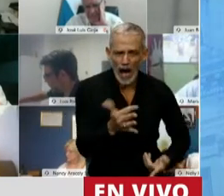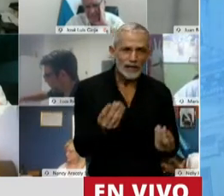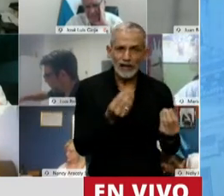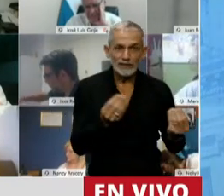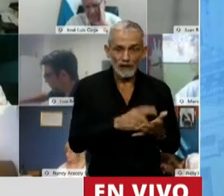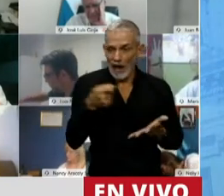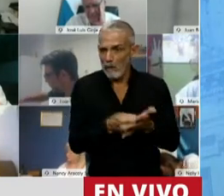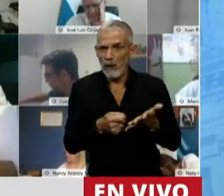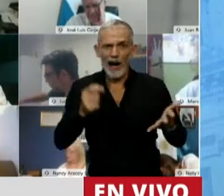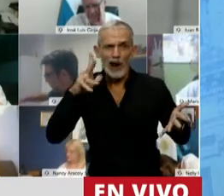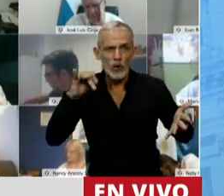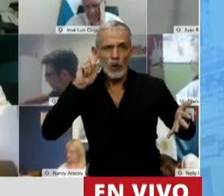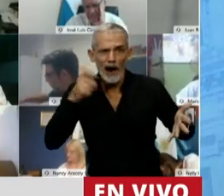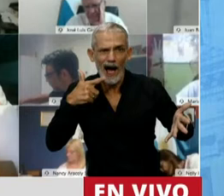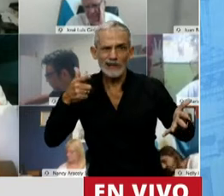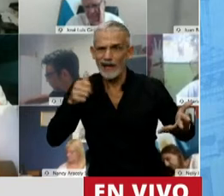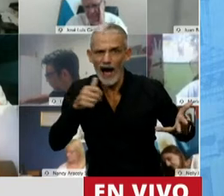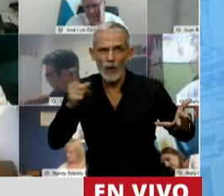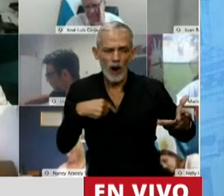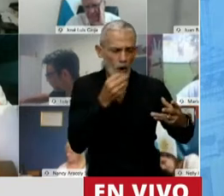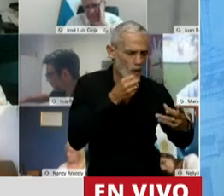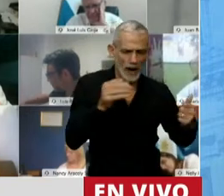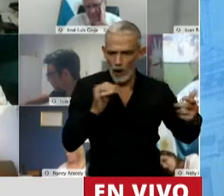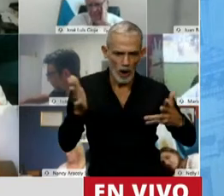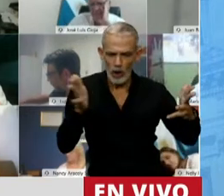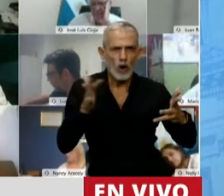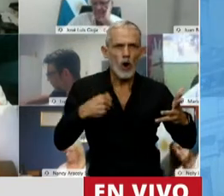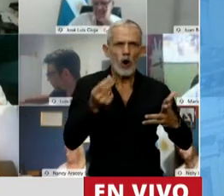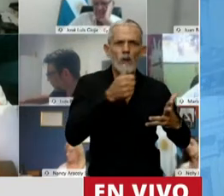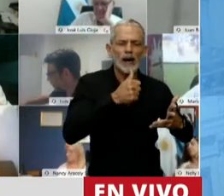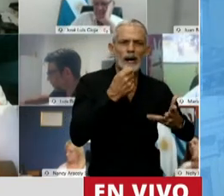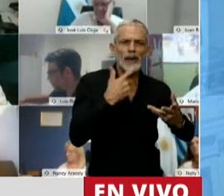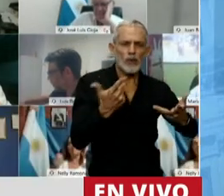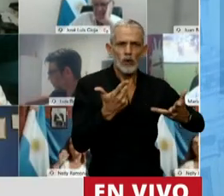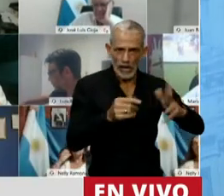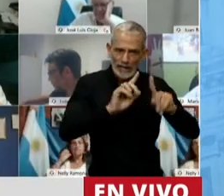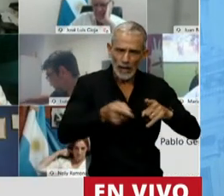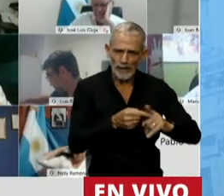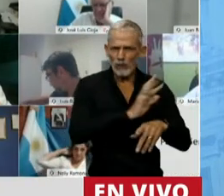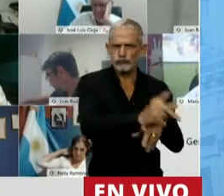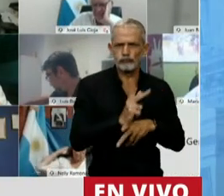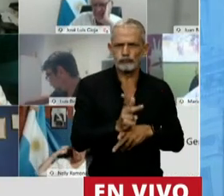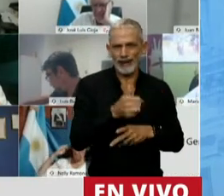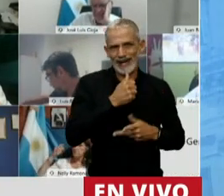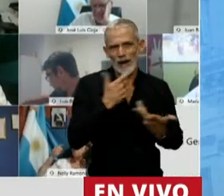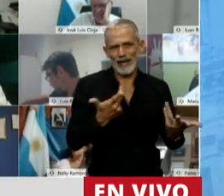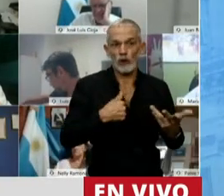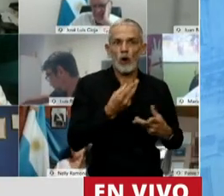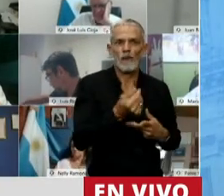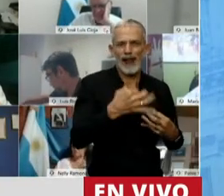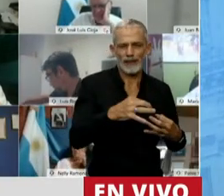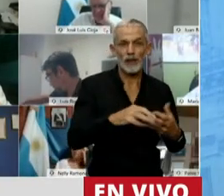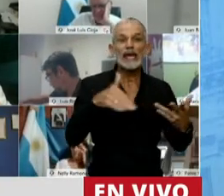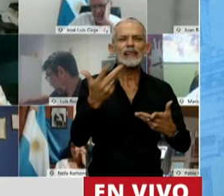hacer, si pagar los servicios, alimentarse, comprar sus medicamentos, que también se lo habían afanado. Ni qué hablar cuando